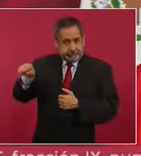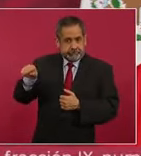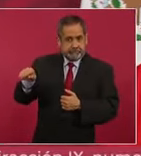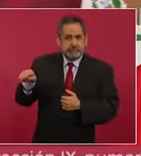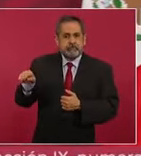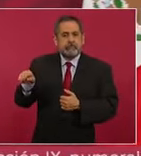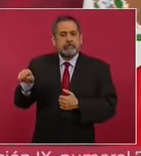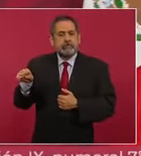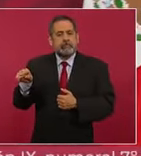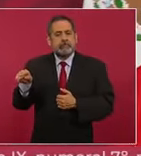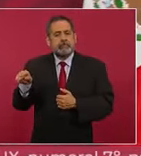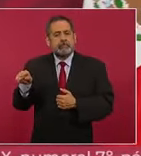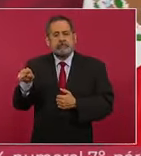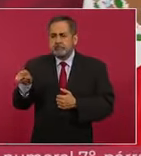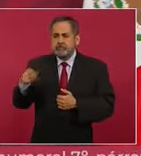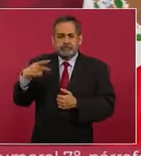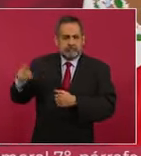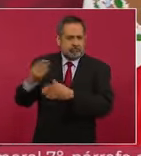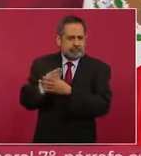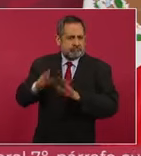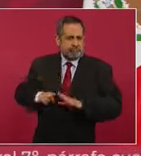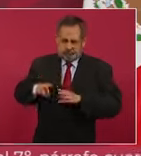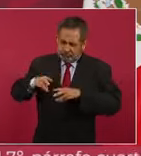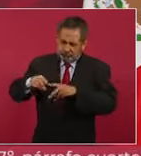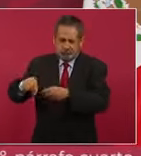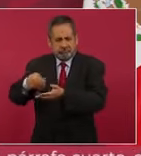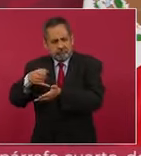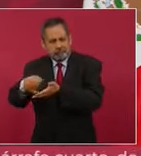esta forma